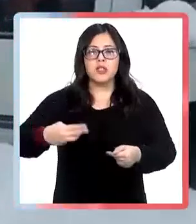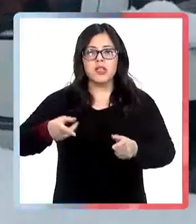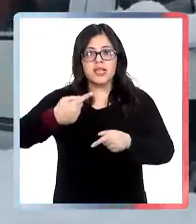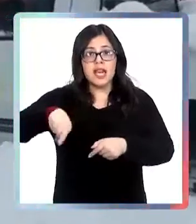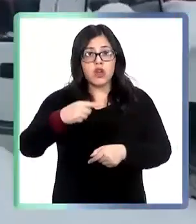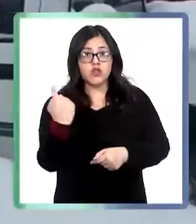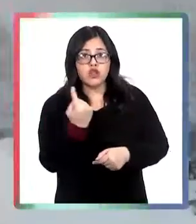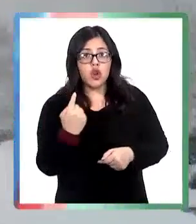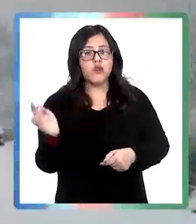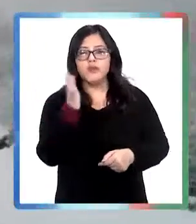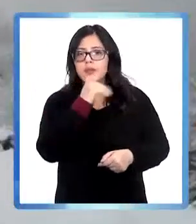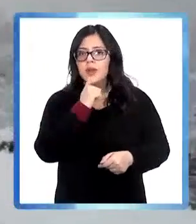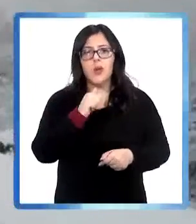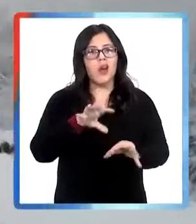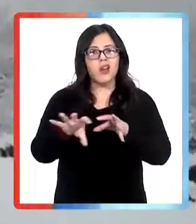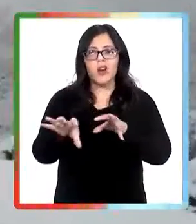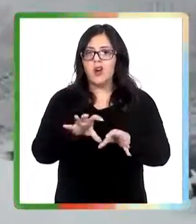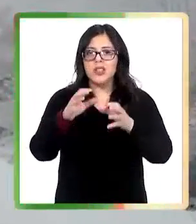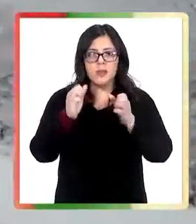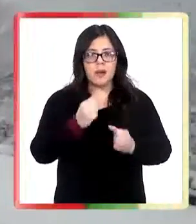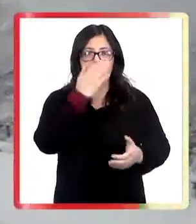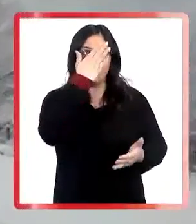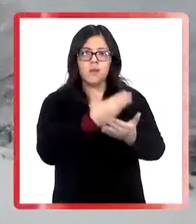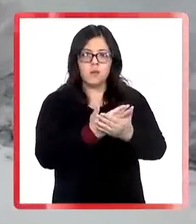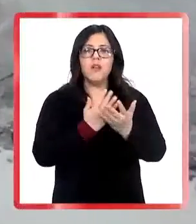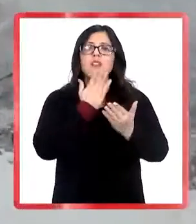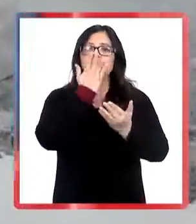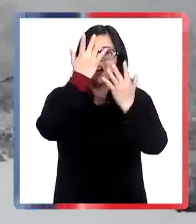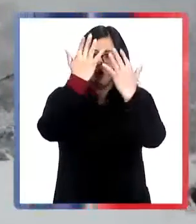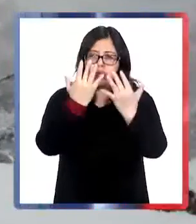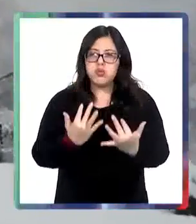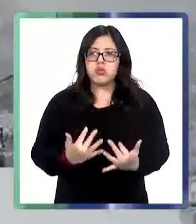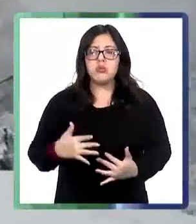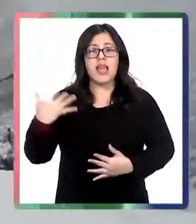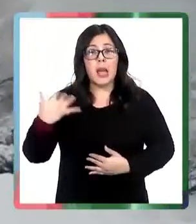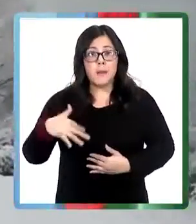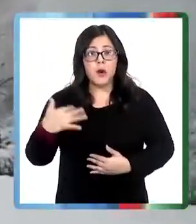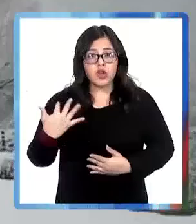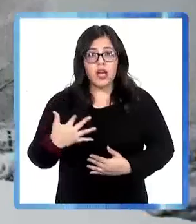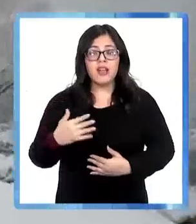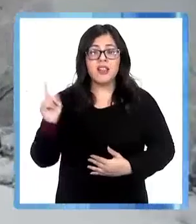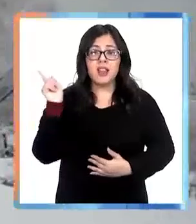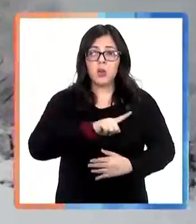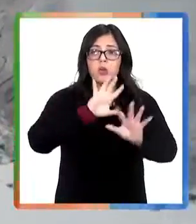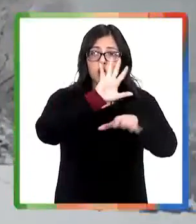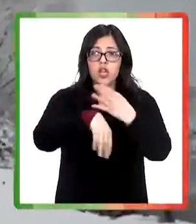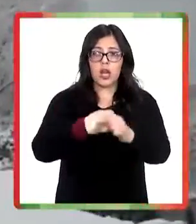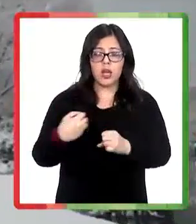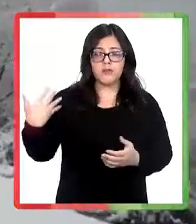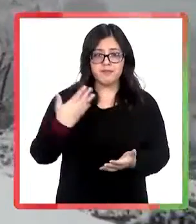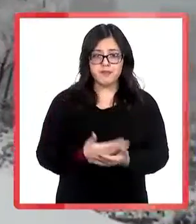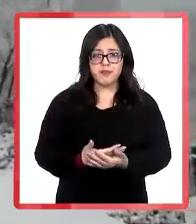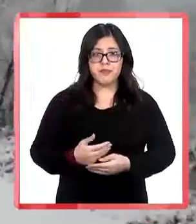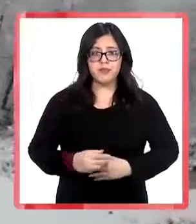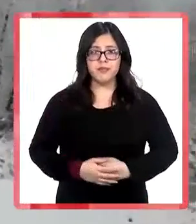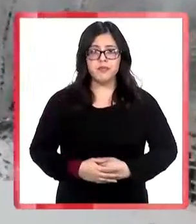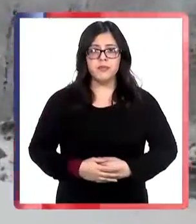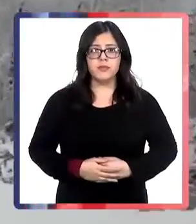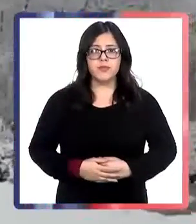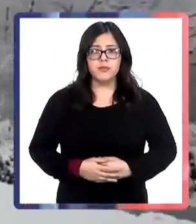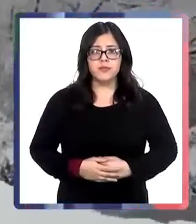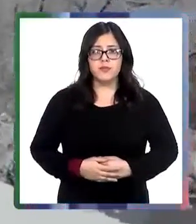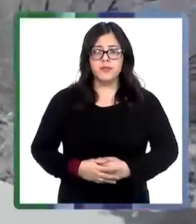ello apoyar a los municipios que por sí solos no cuentan con los recursos para enfrentar una de las nevadas más intensas en los últimos 10